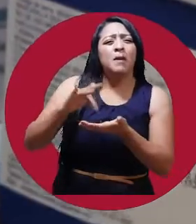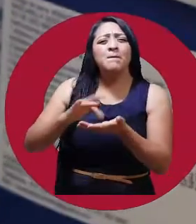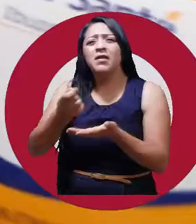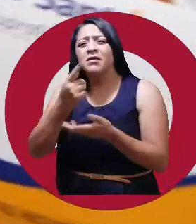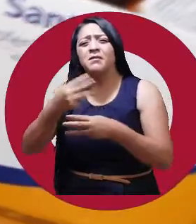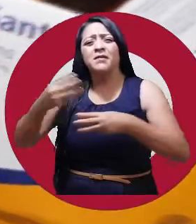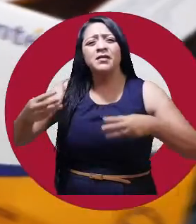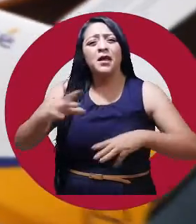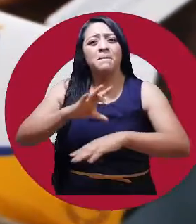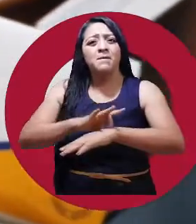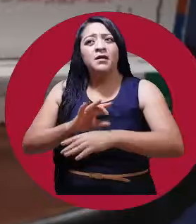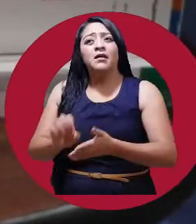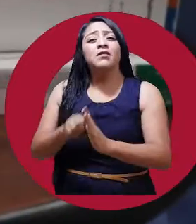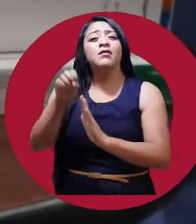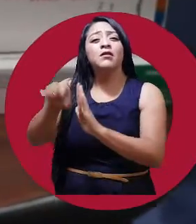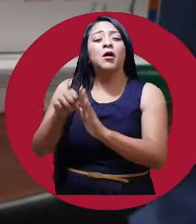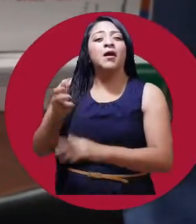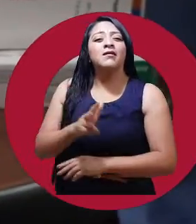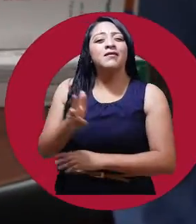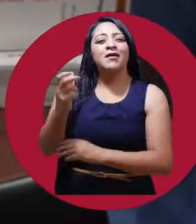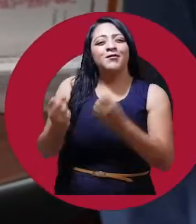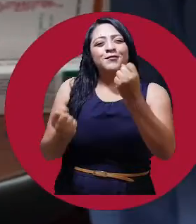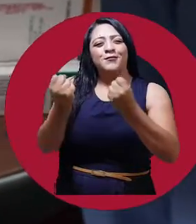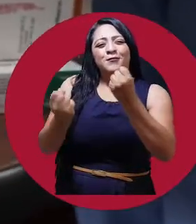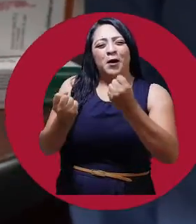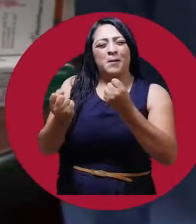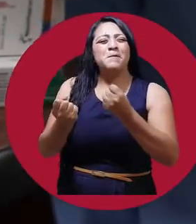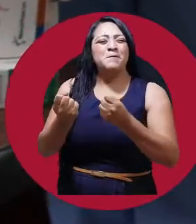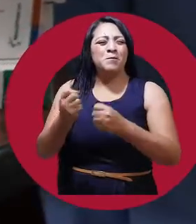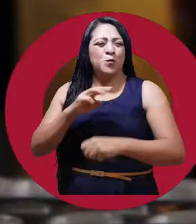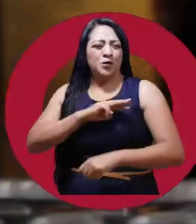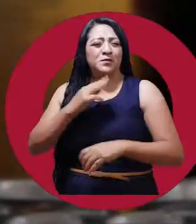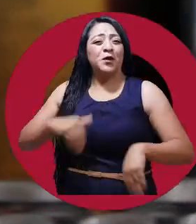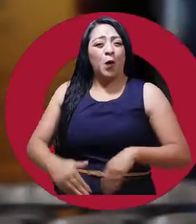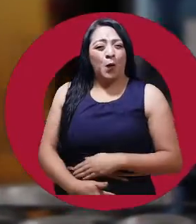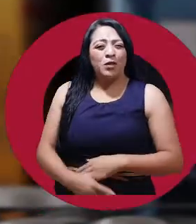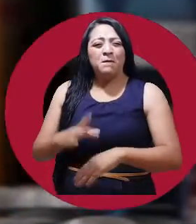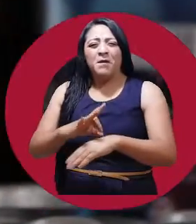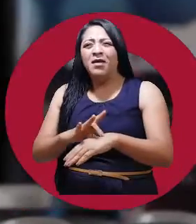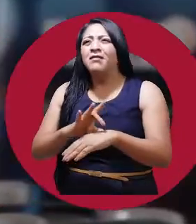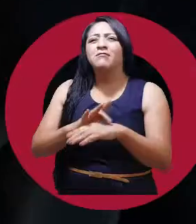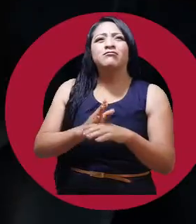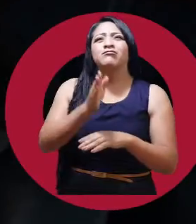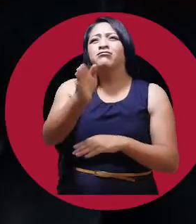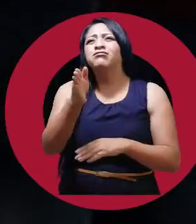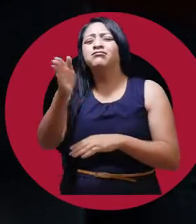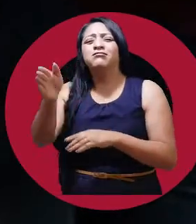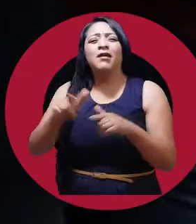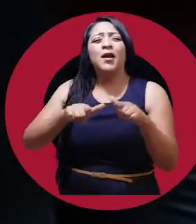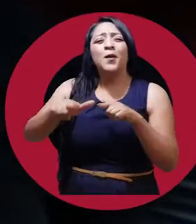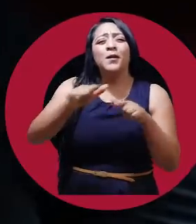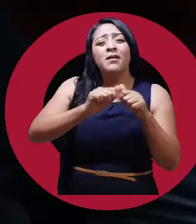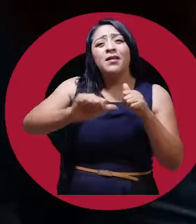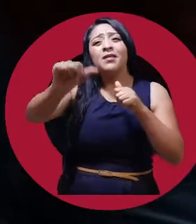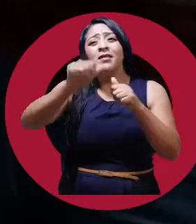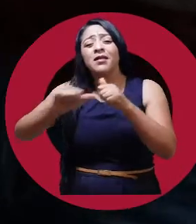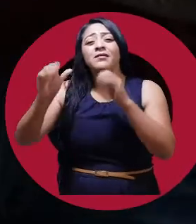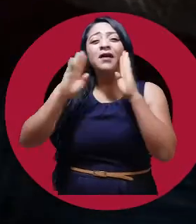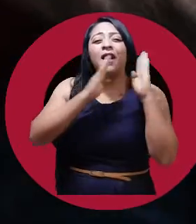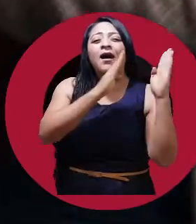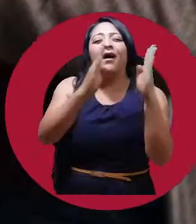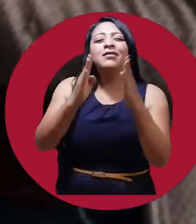insumos médicos para donarlos a la unidad médica móvil del municipio de Otavalo, misma que recorre las comunidades más lejanas del cantón, brindando atención